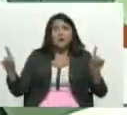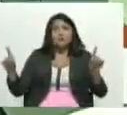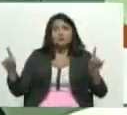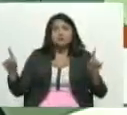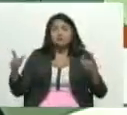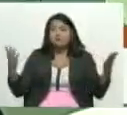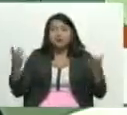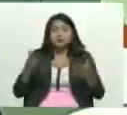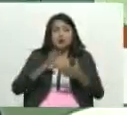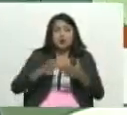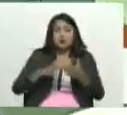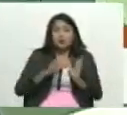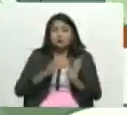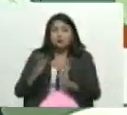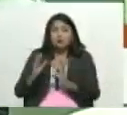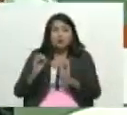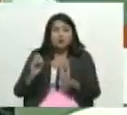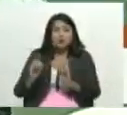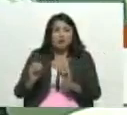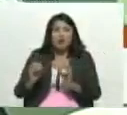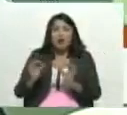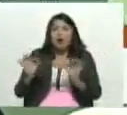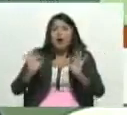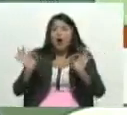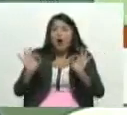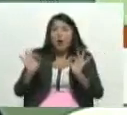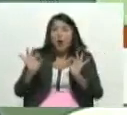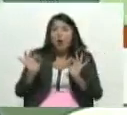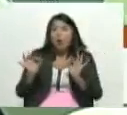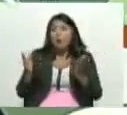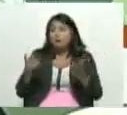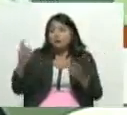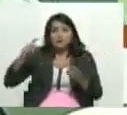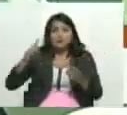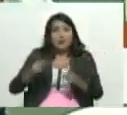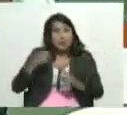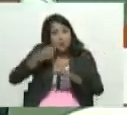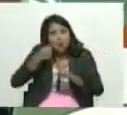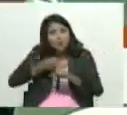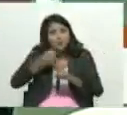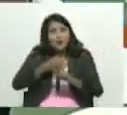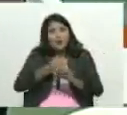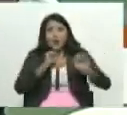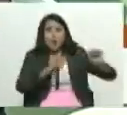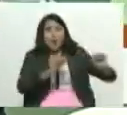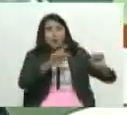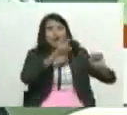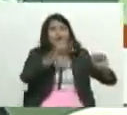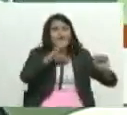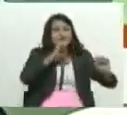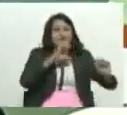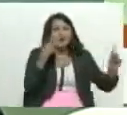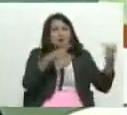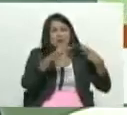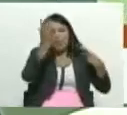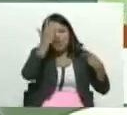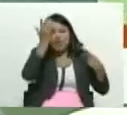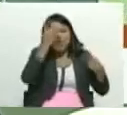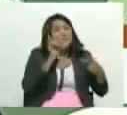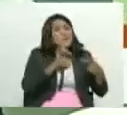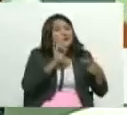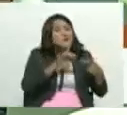no organizamos la comunicación necesaria para dar la batalla la pelea la disputa de narrativa la educación